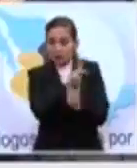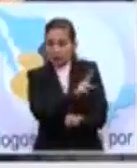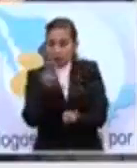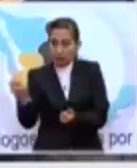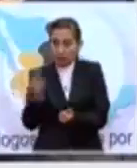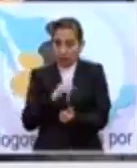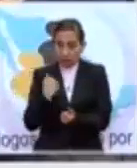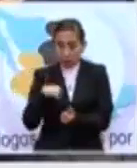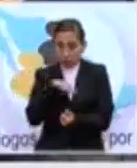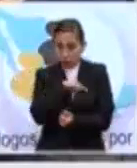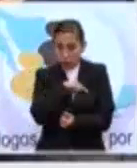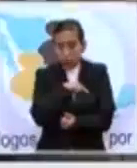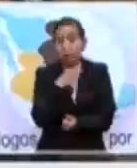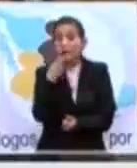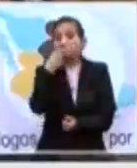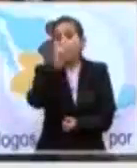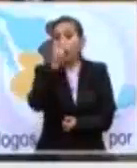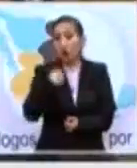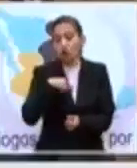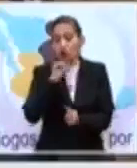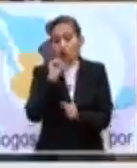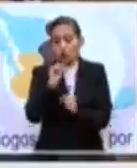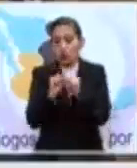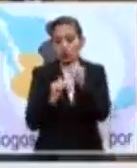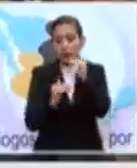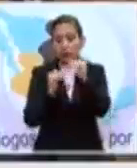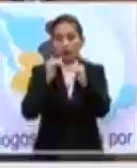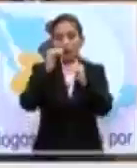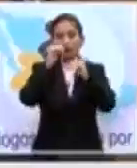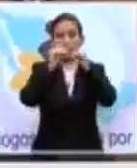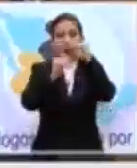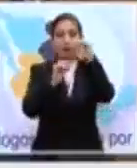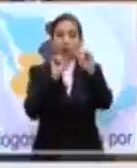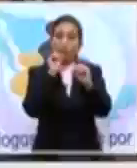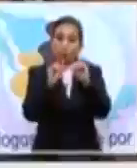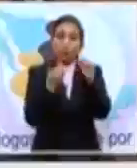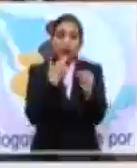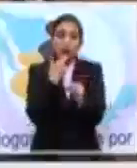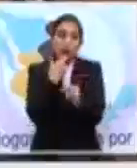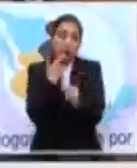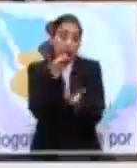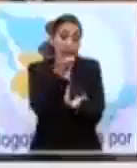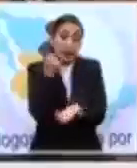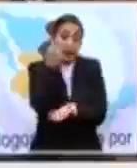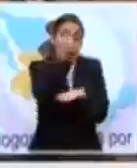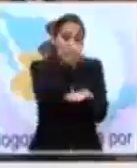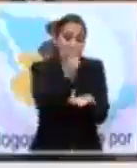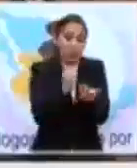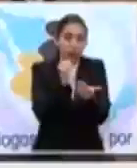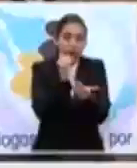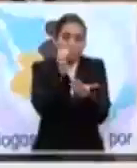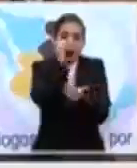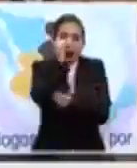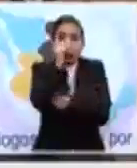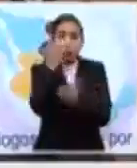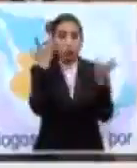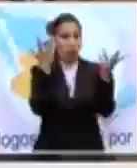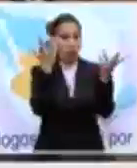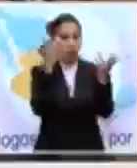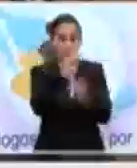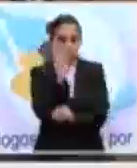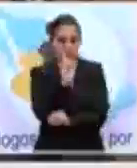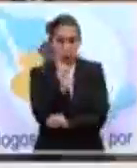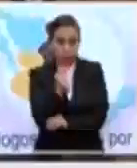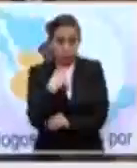a los de nosotros, pero hemos ido avanzando con la gradualidad que nos permite el presupuesto que tenemos, no el deseo,